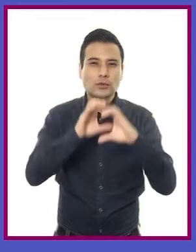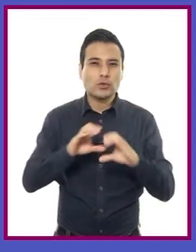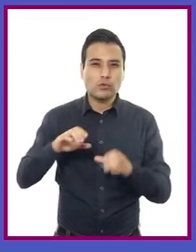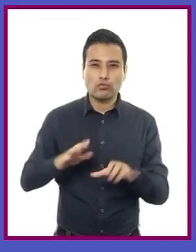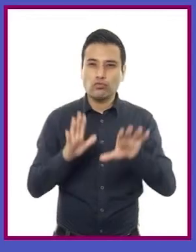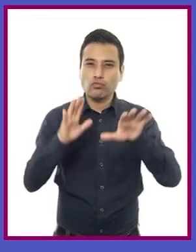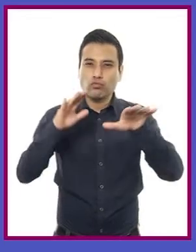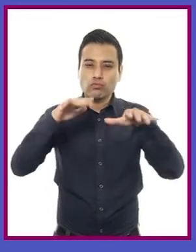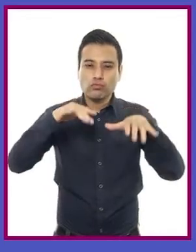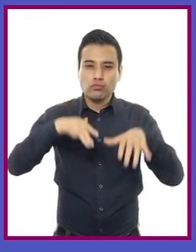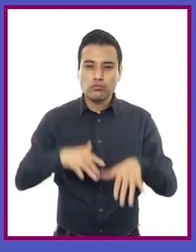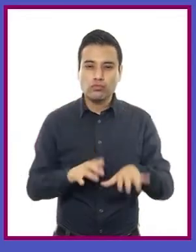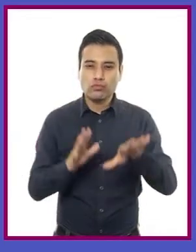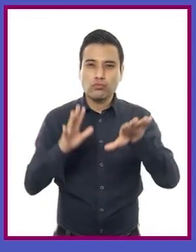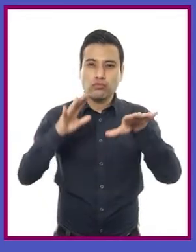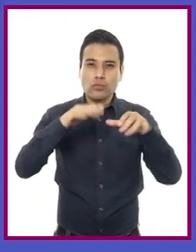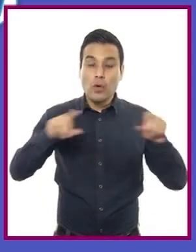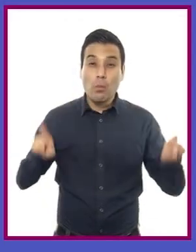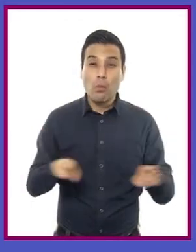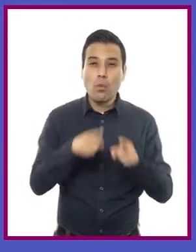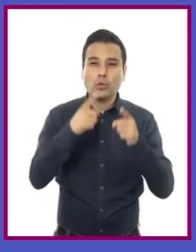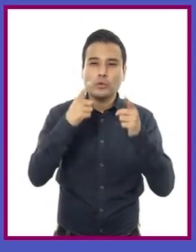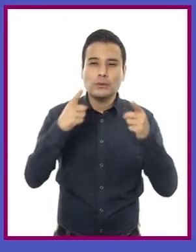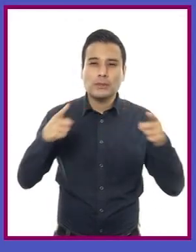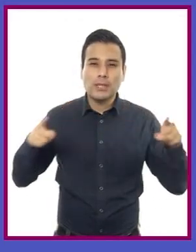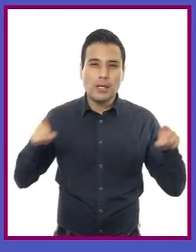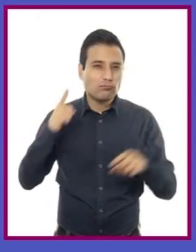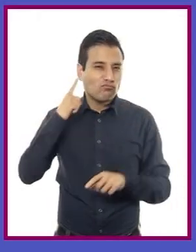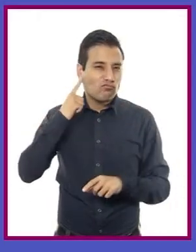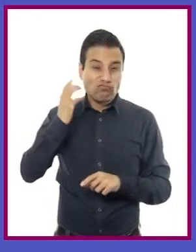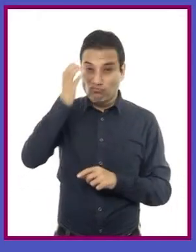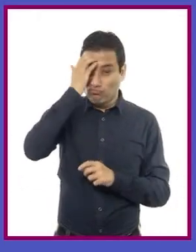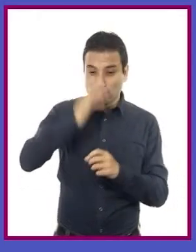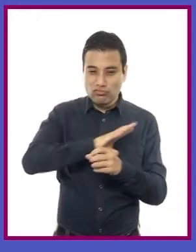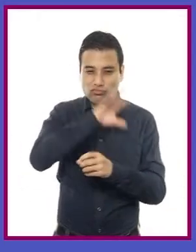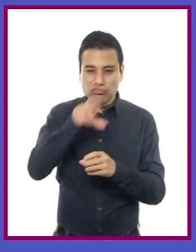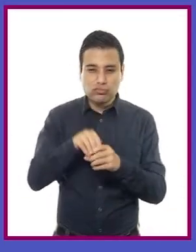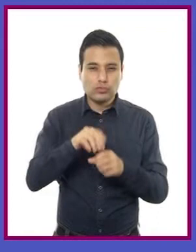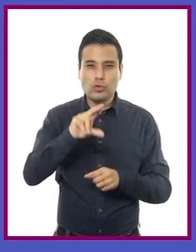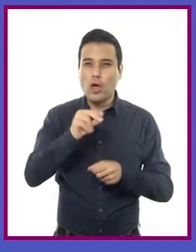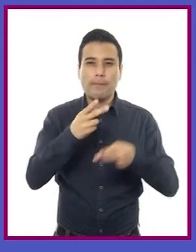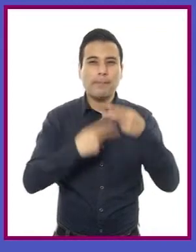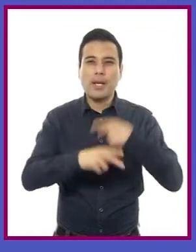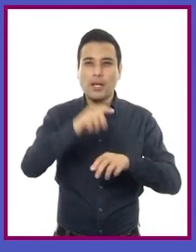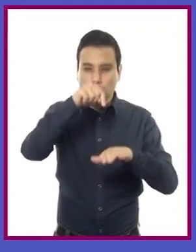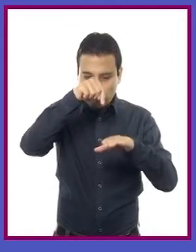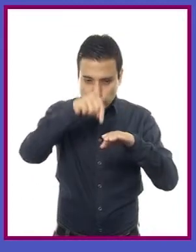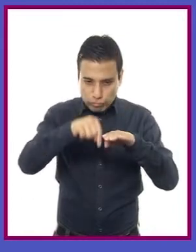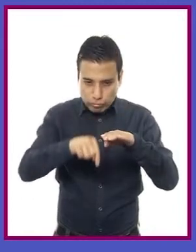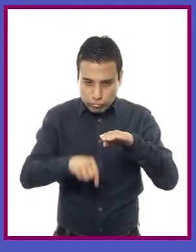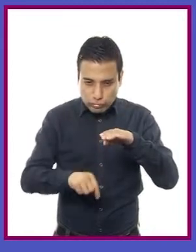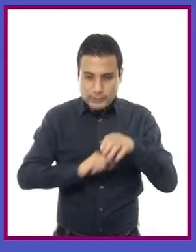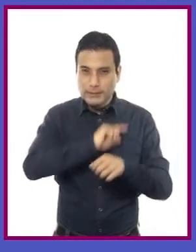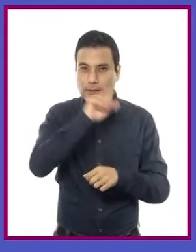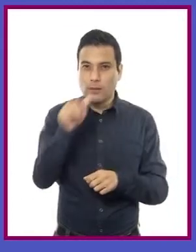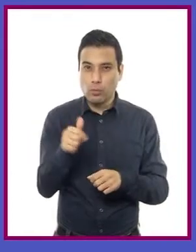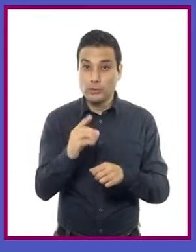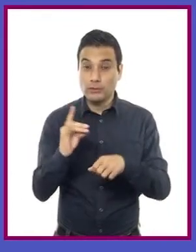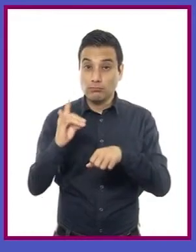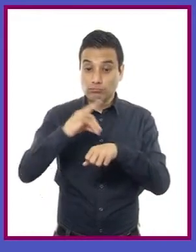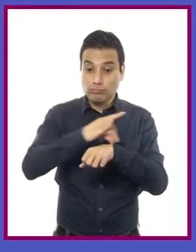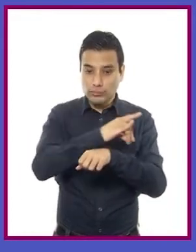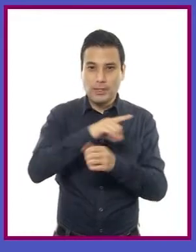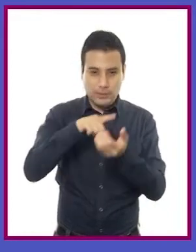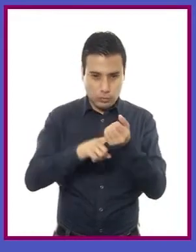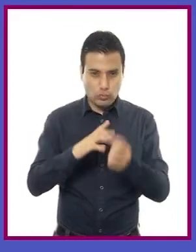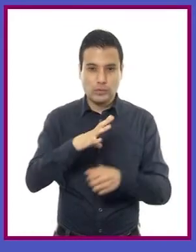mareas, la insondable música que nace más allá en el fondo y es retenida en el santuario de las caracolas.